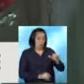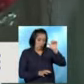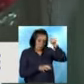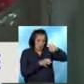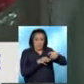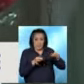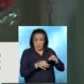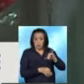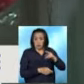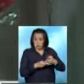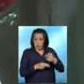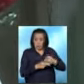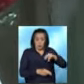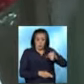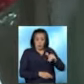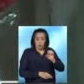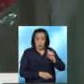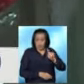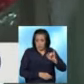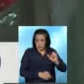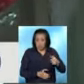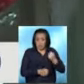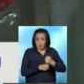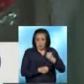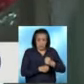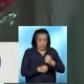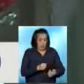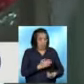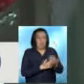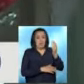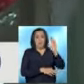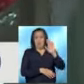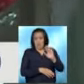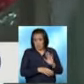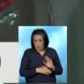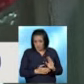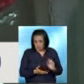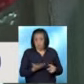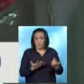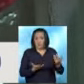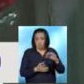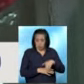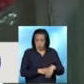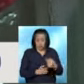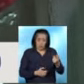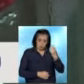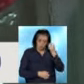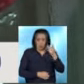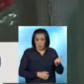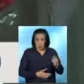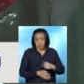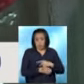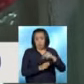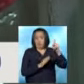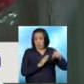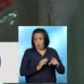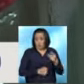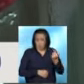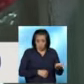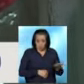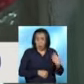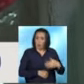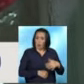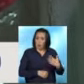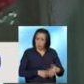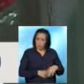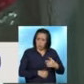es un ingeniero que viene trabajando día y noche, ¿no? Y hay que que entenderlo dentro de ello. Es un profesional de